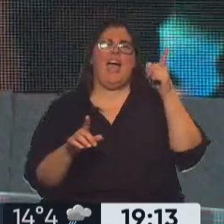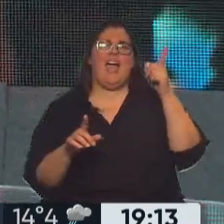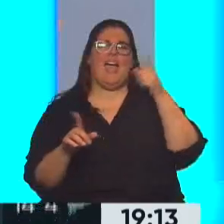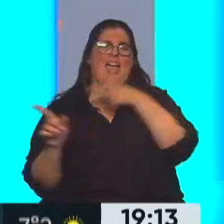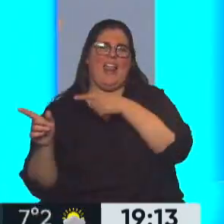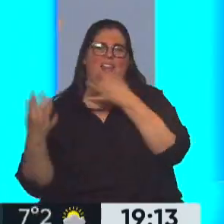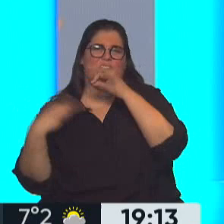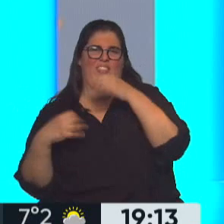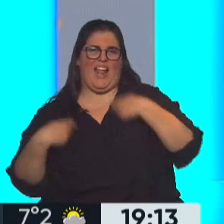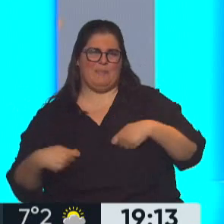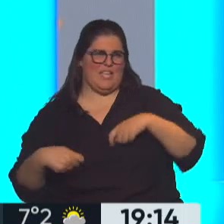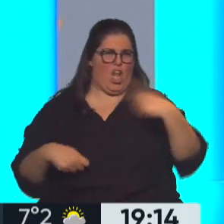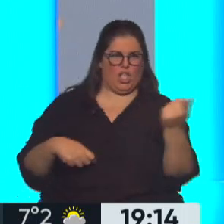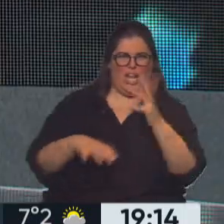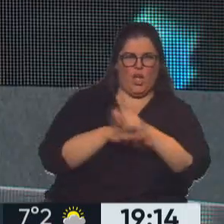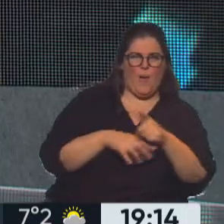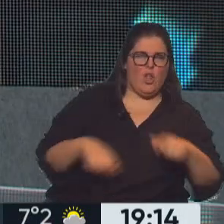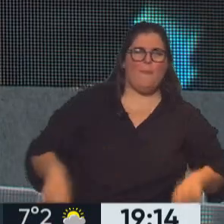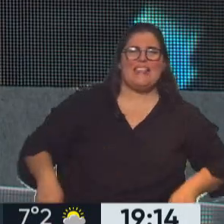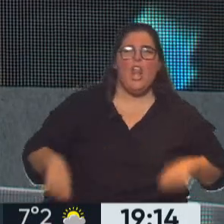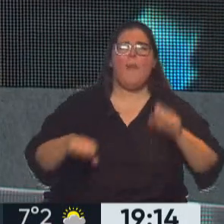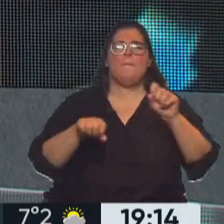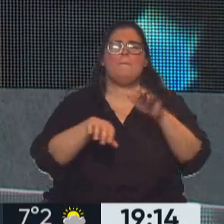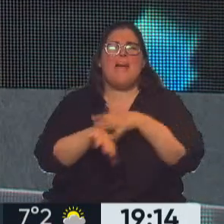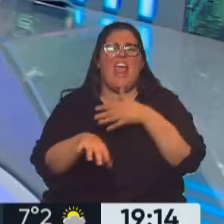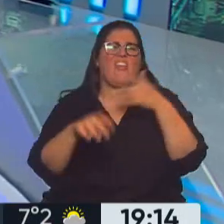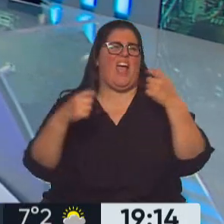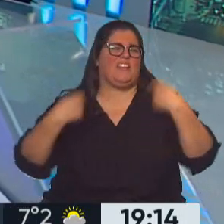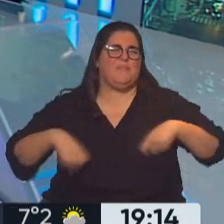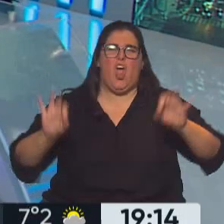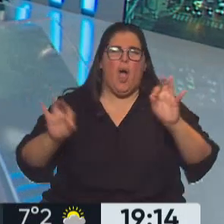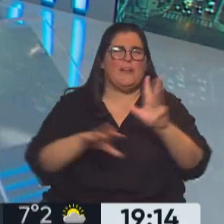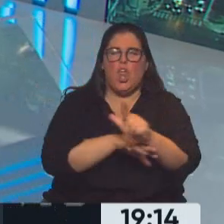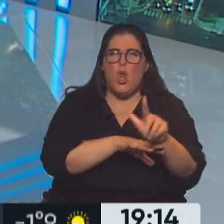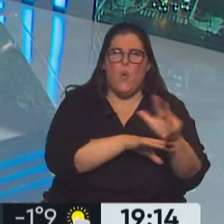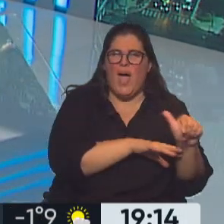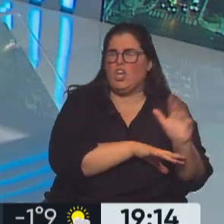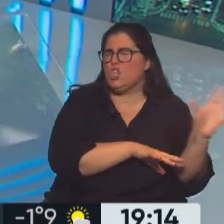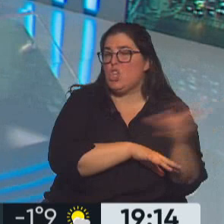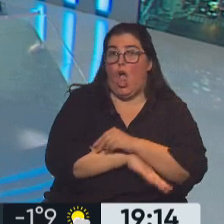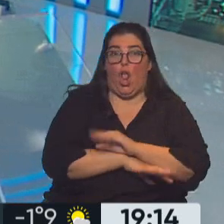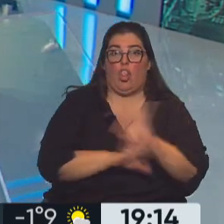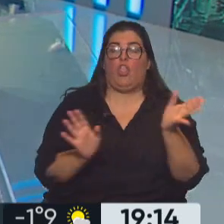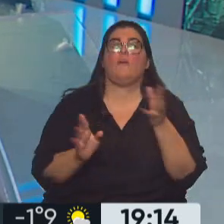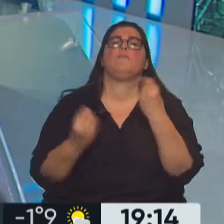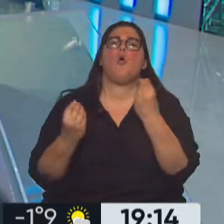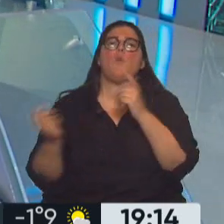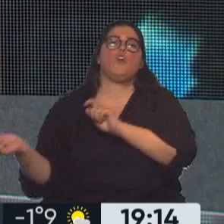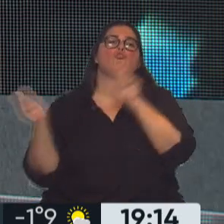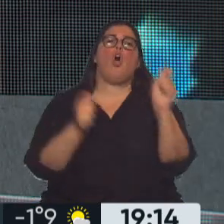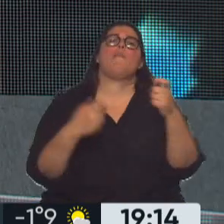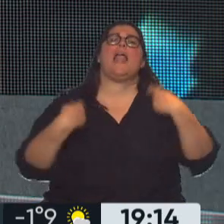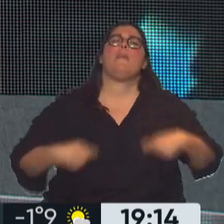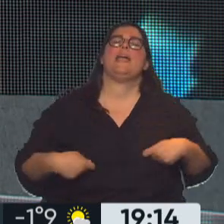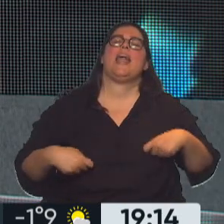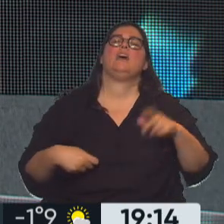la camiseta le robaron todo pantalones media todo le llevaron jugaron con la misma camiseta la utilería no jugaron con la suplente